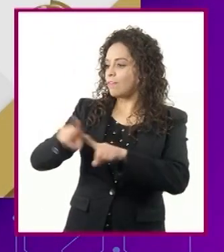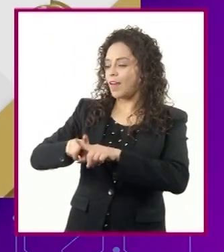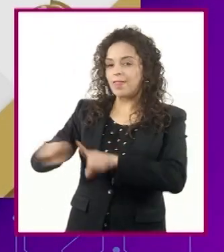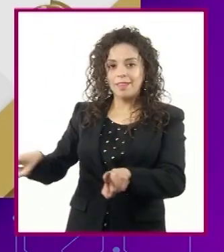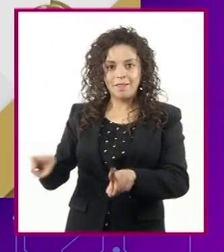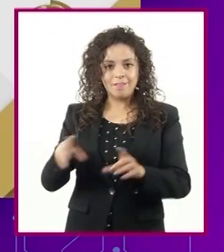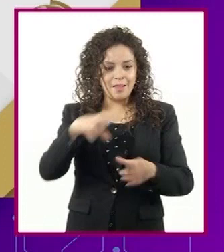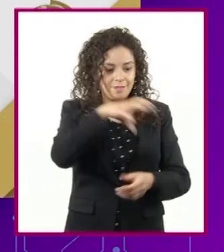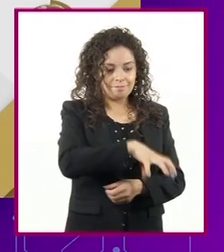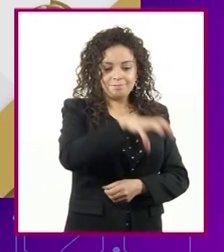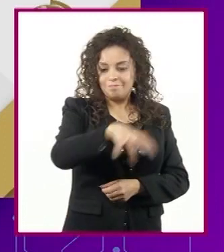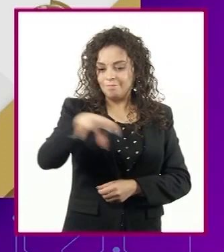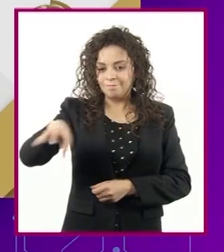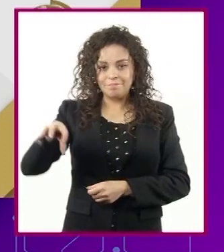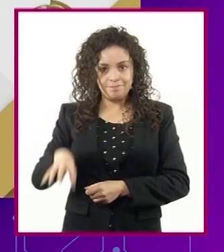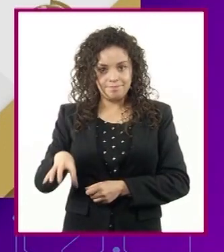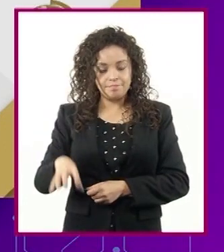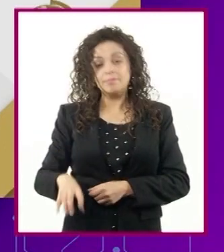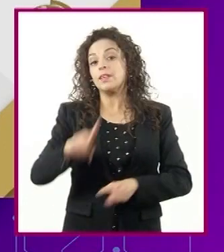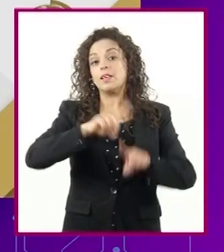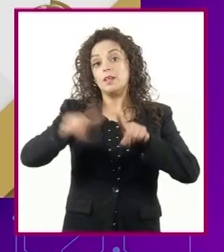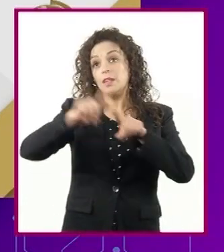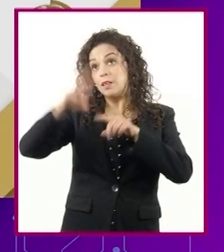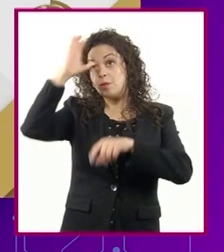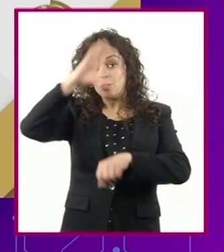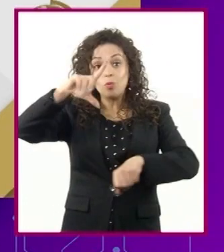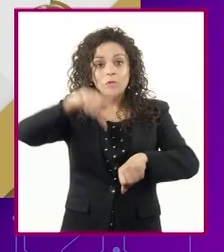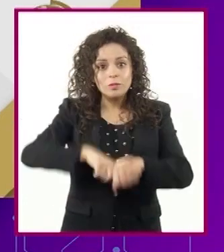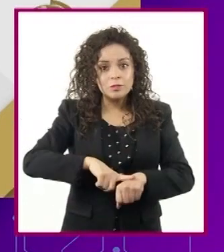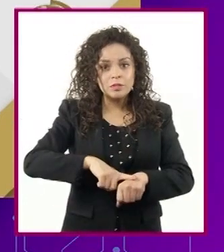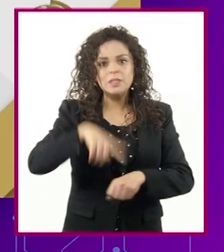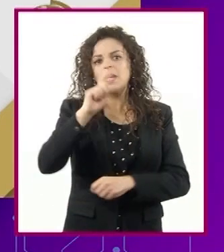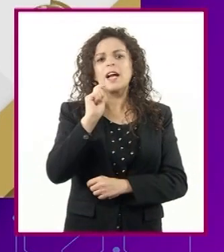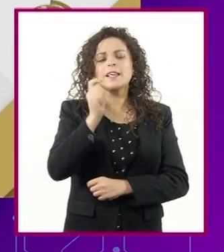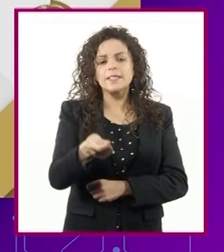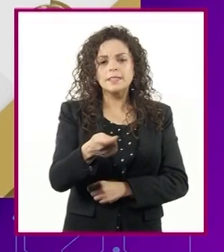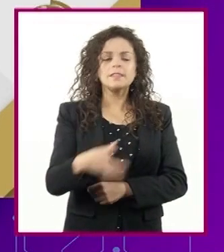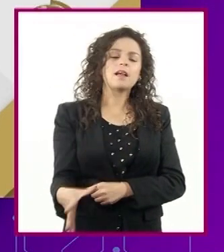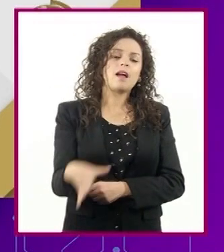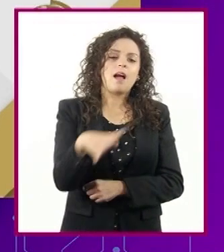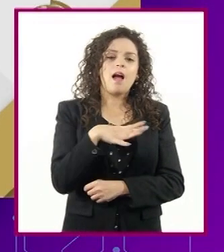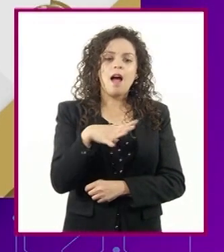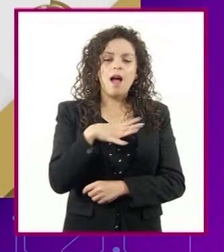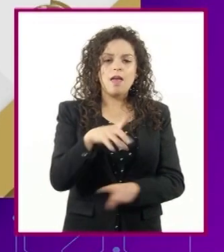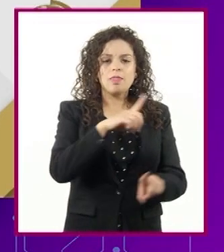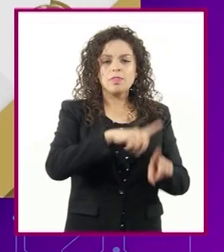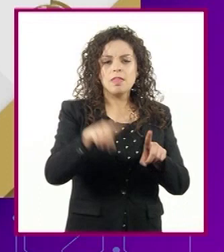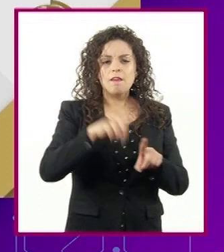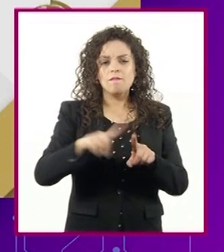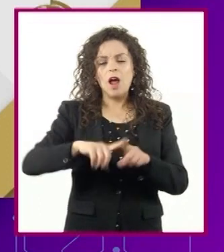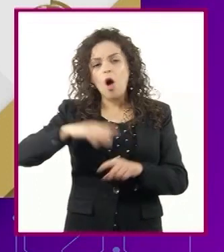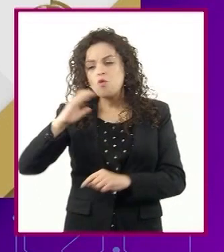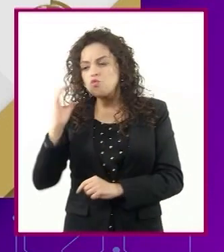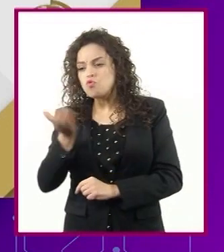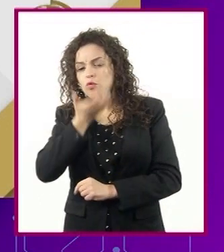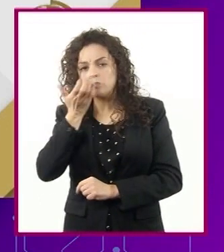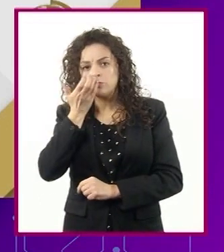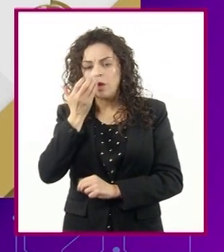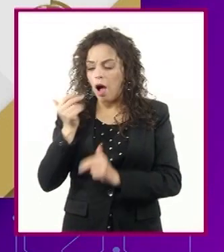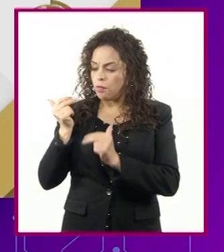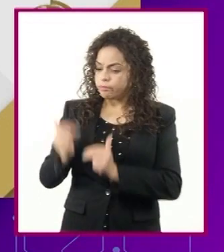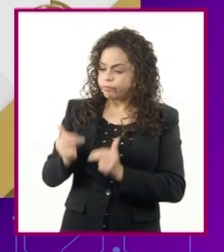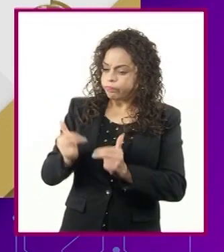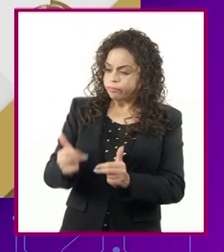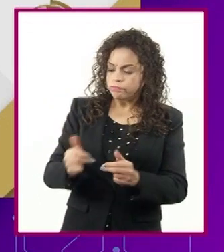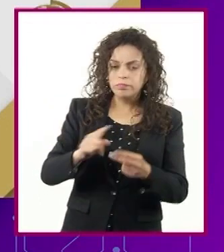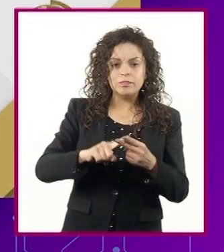Por otro lado, la diversidad cultural consiste en la presencia de variadas costumbres, tradiciones,